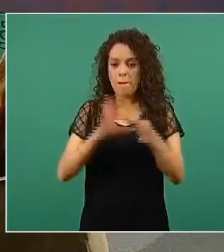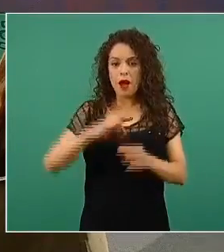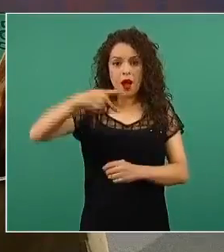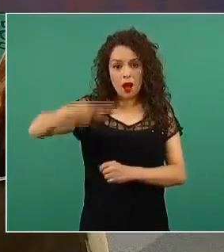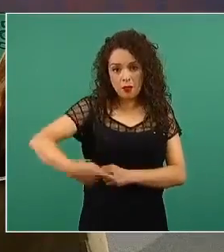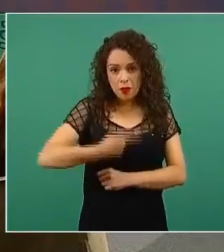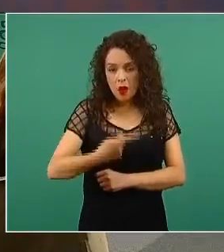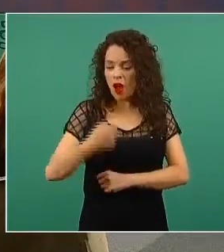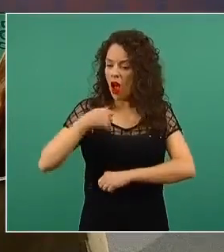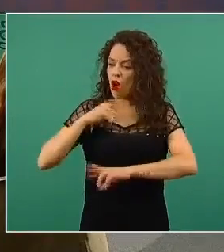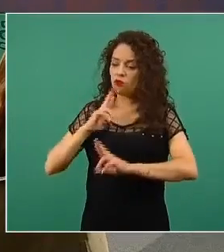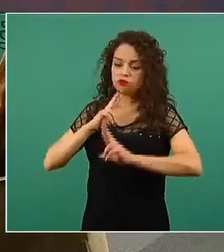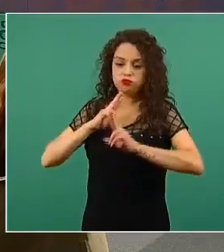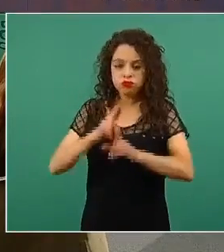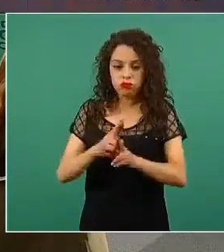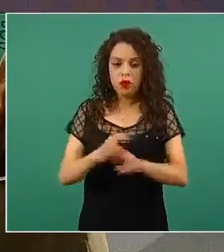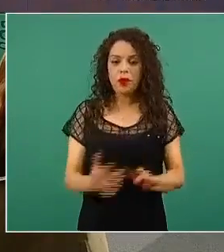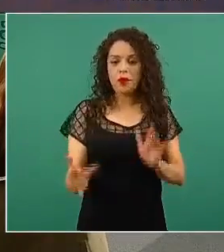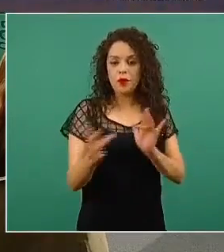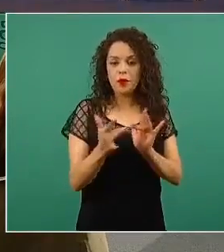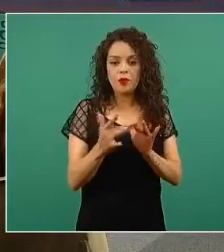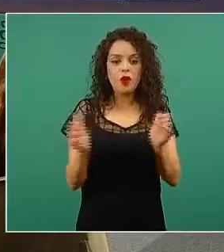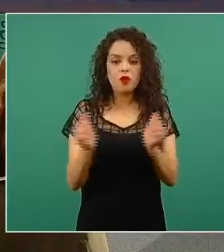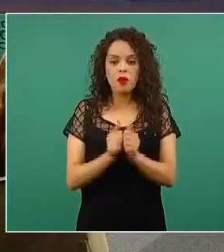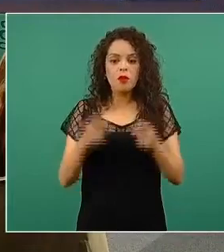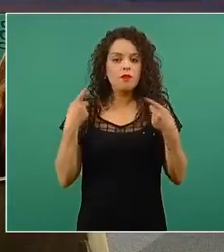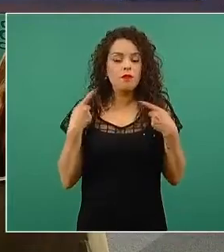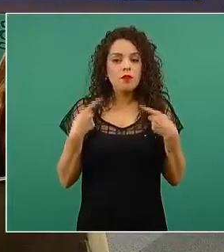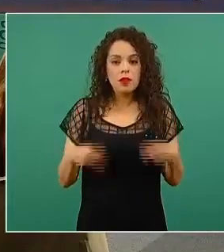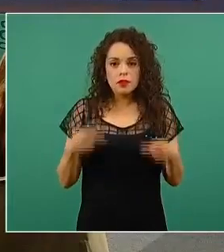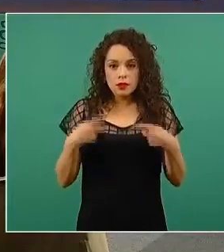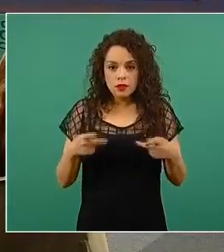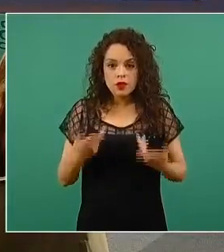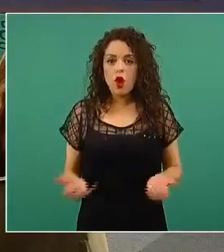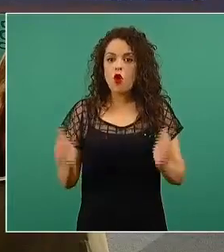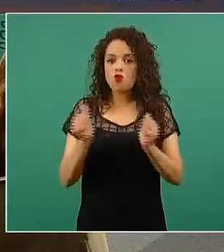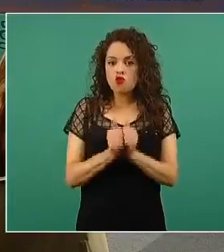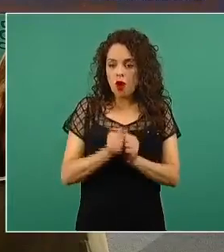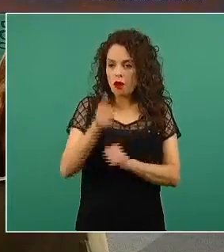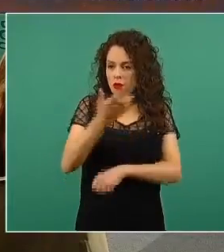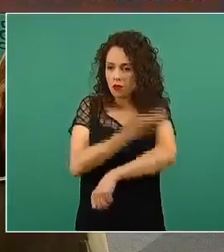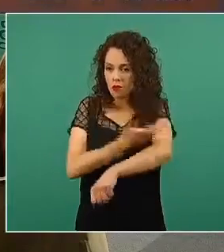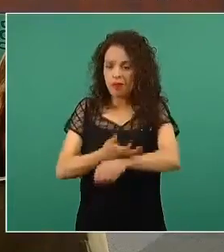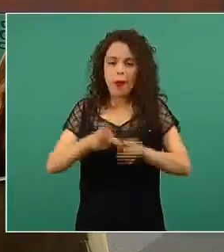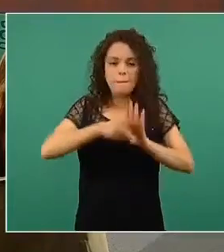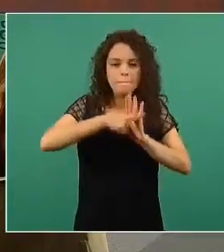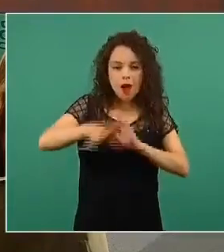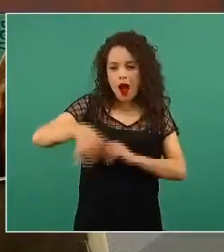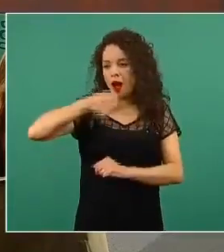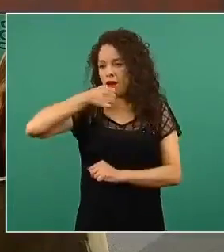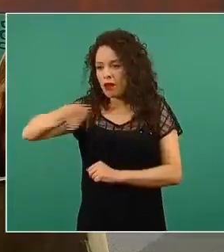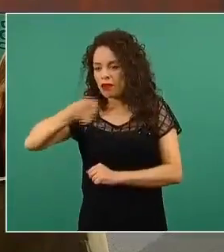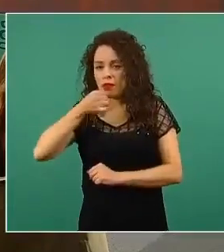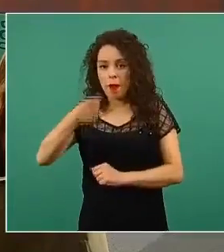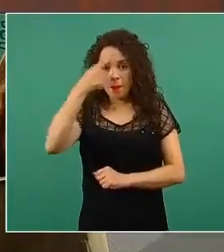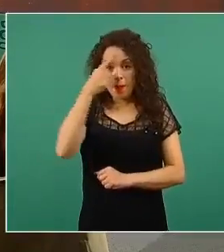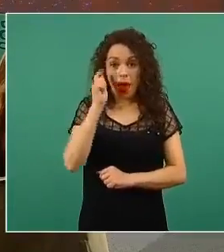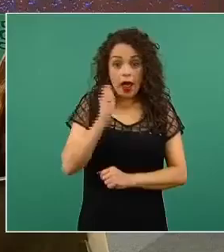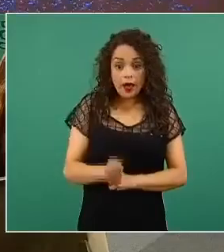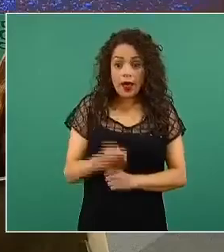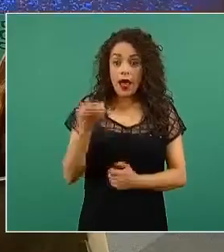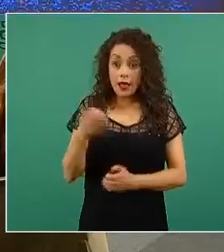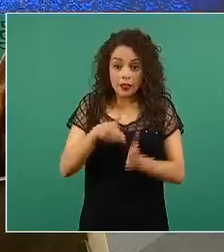tener contacto con las personas, de tener contacto con los medios de comunicación, de ejercer